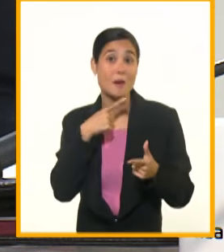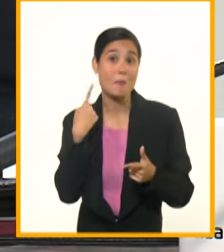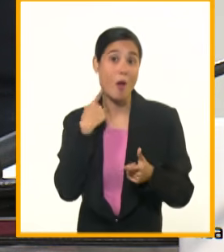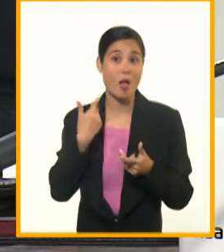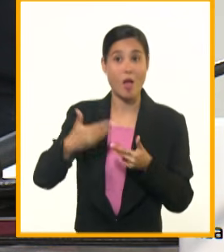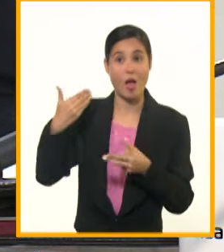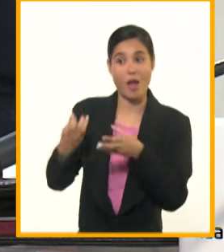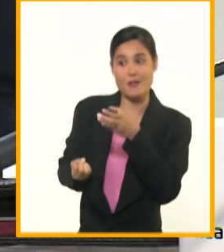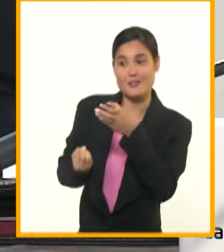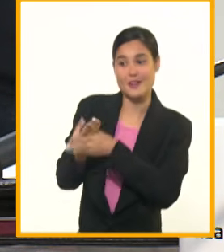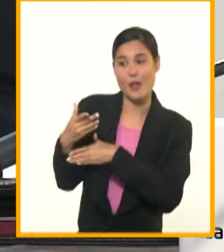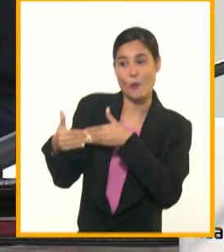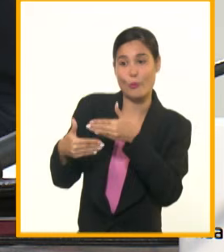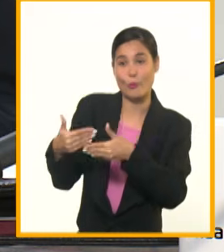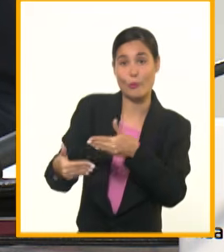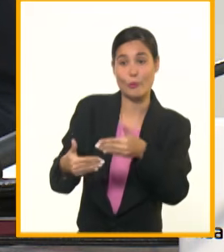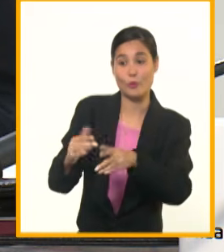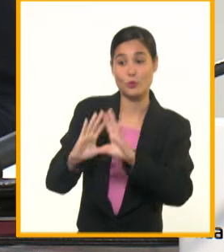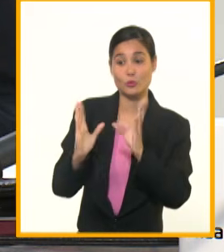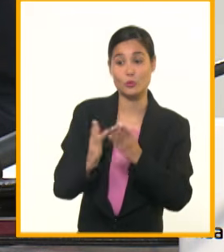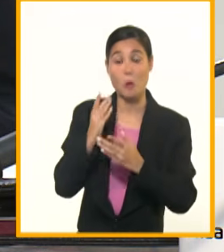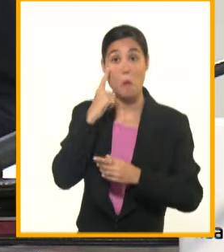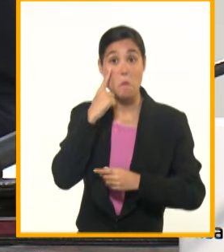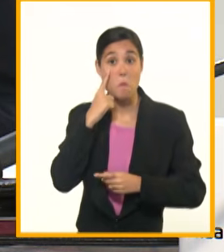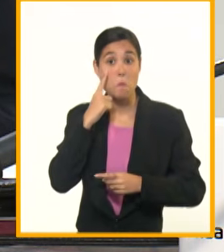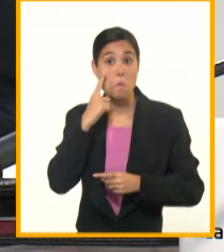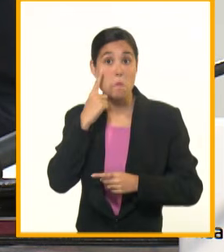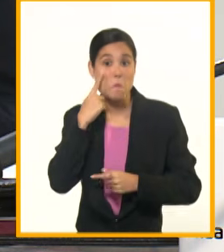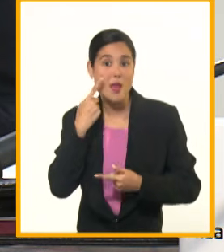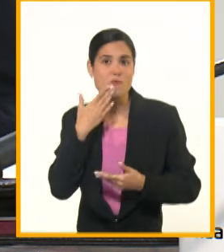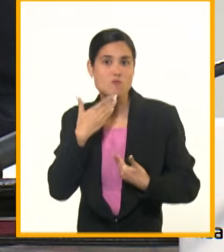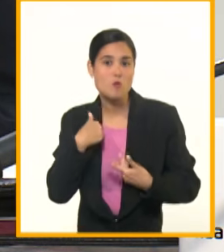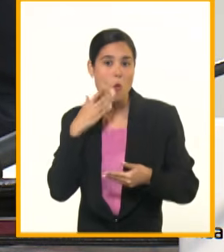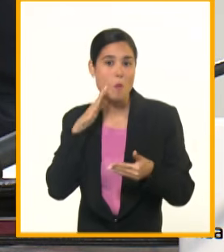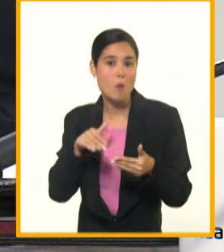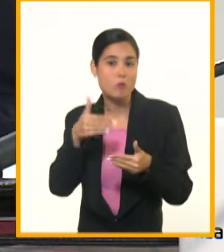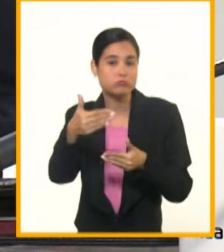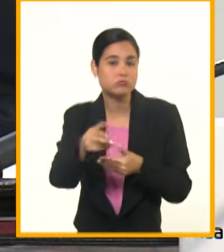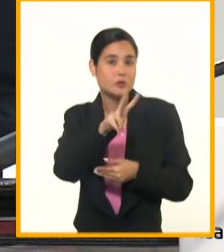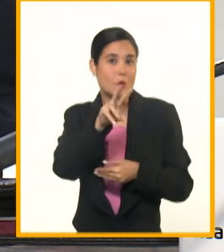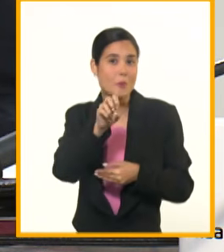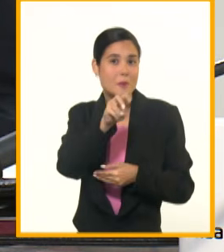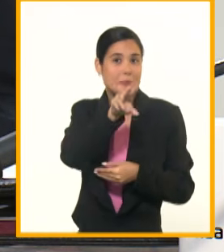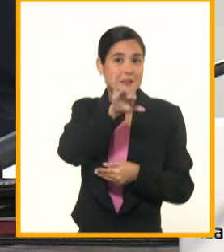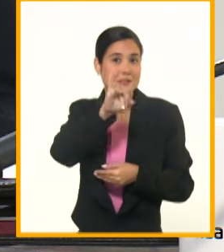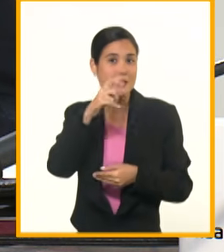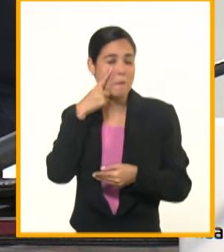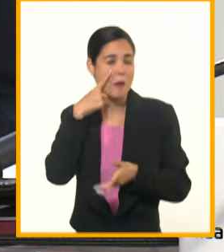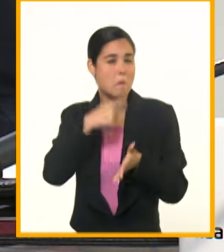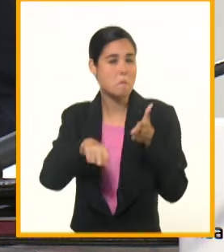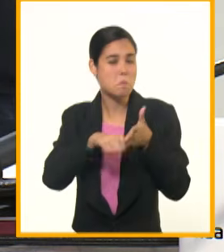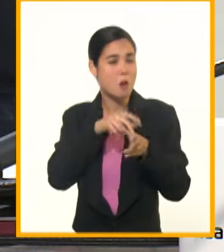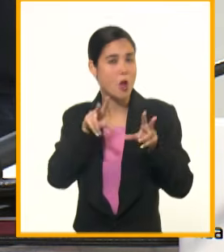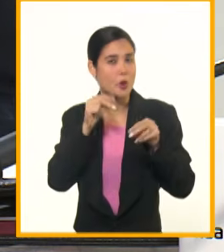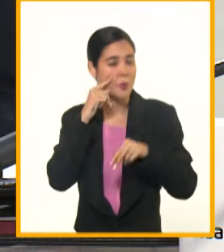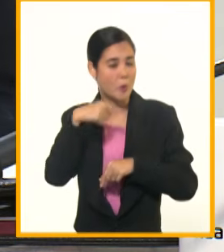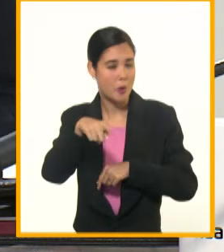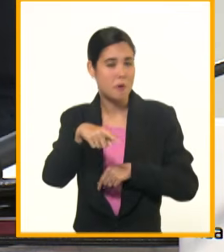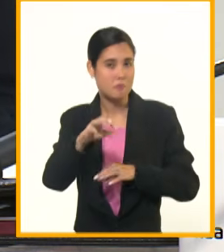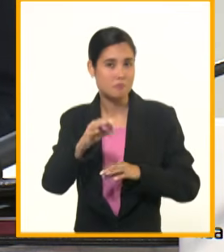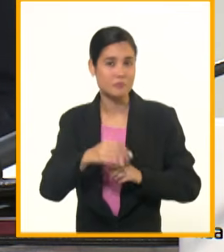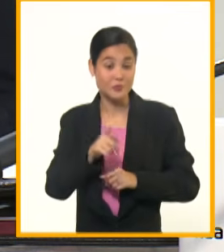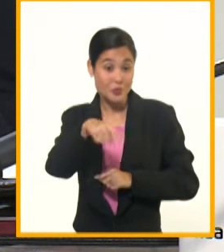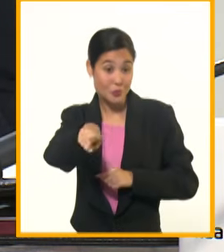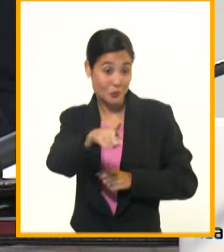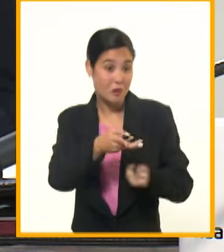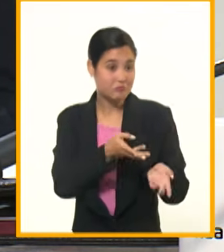por supuesto, a cuáles son las proyecciones más importantes para este 2026 desafiante que tenemos todos los cubanos. Así que los